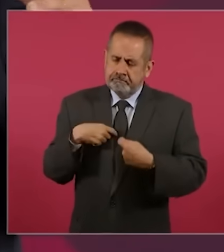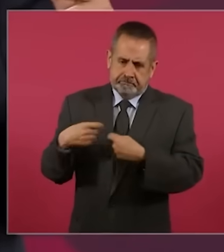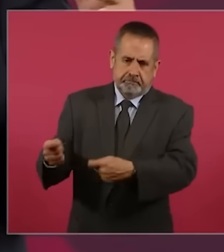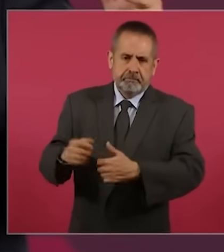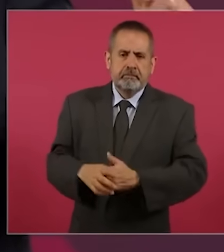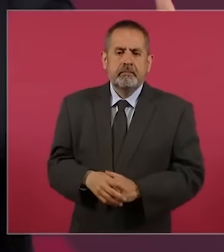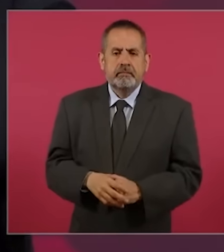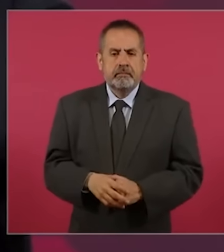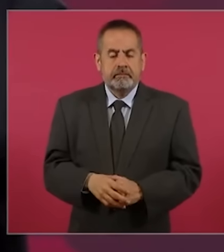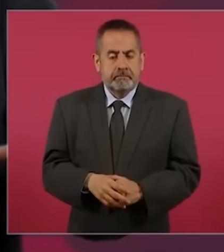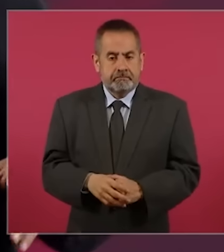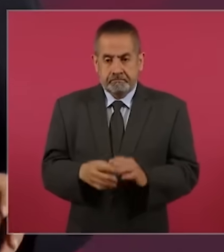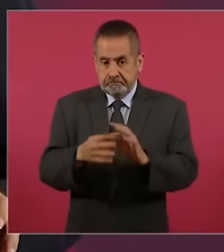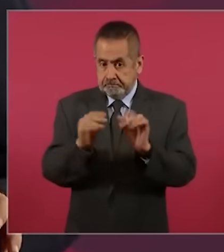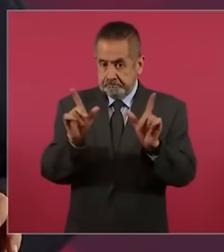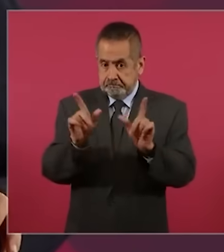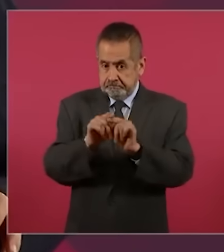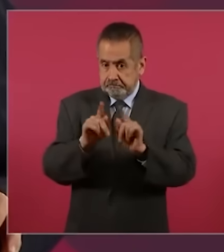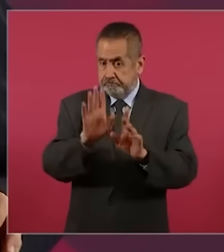Estoy aquí haciendo un paréntesis